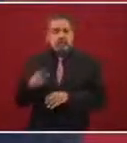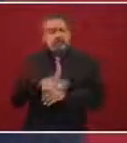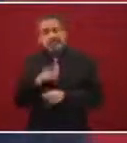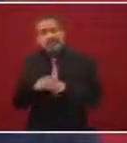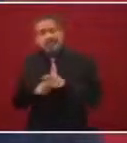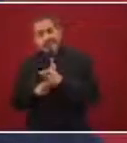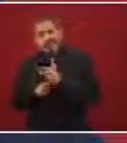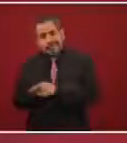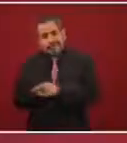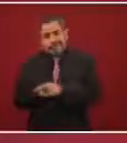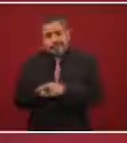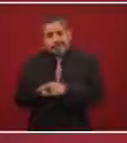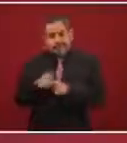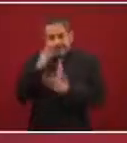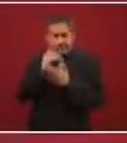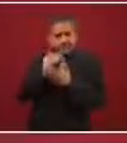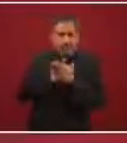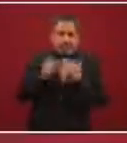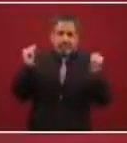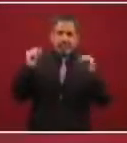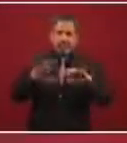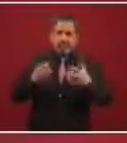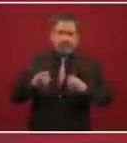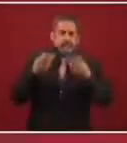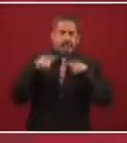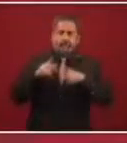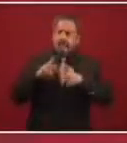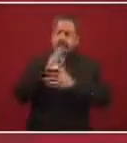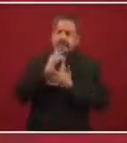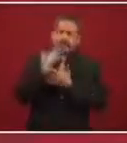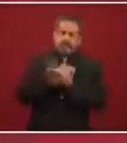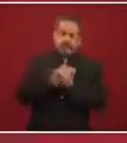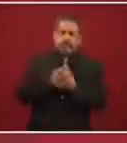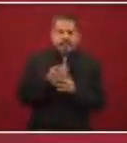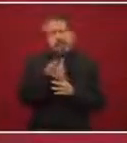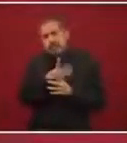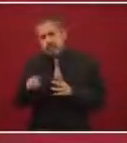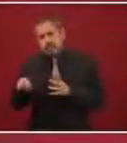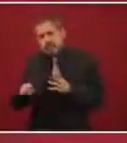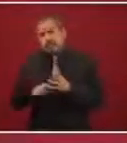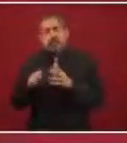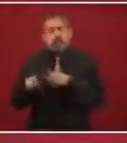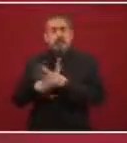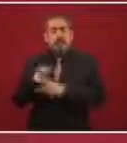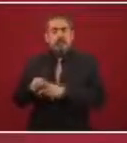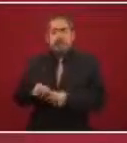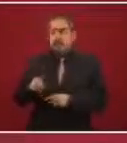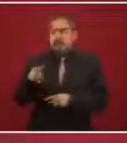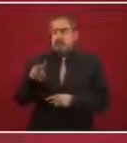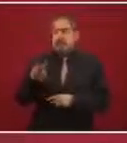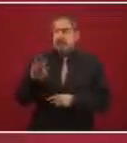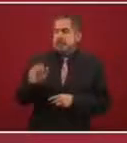precisamente para evitar la concentración, y voy a ir a